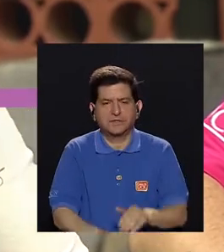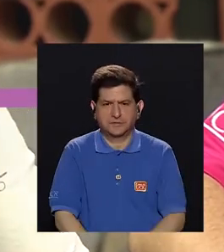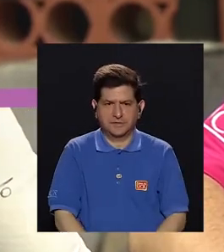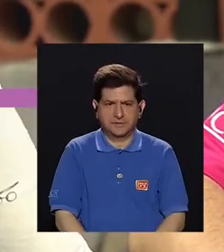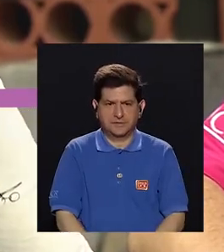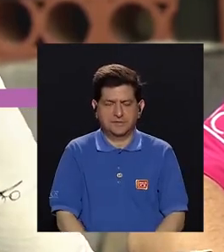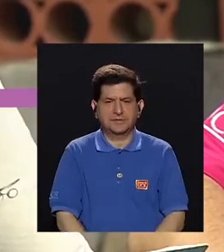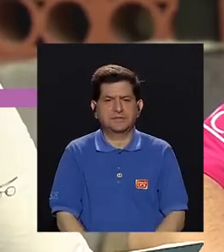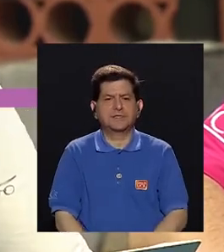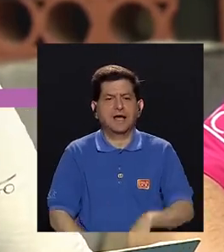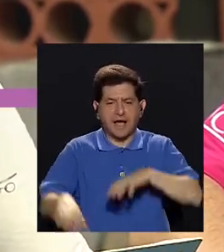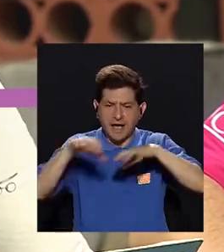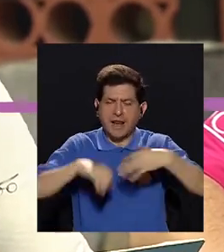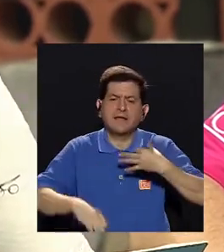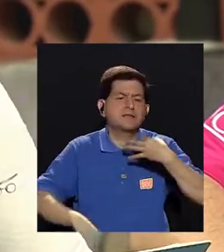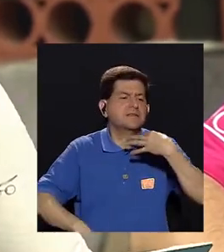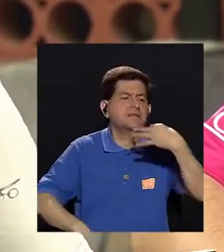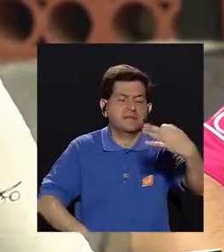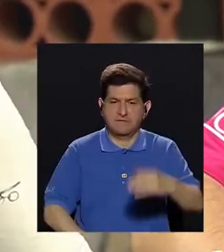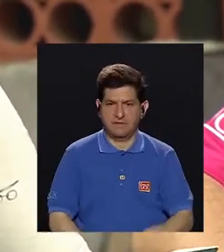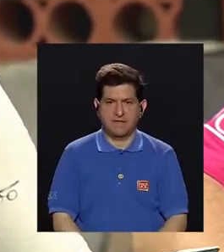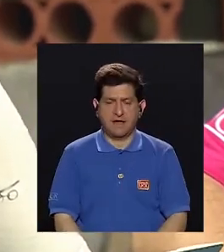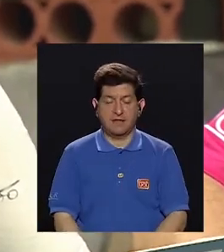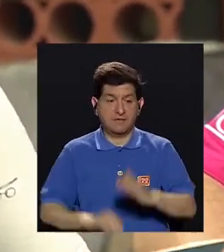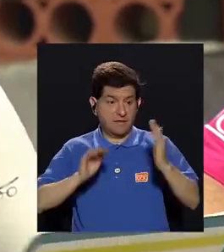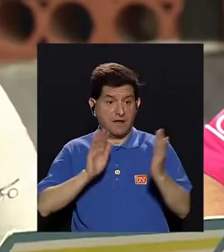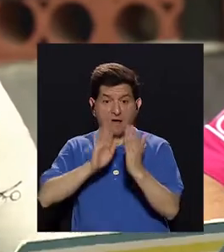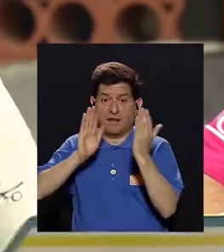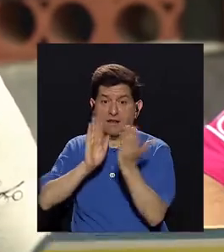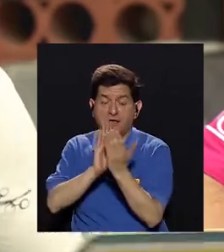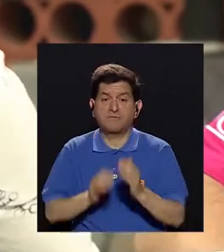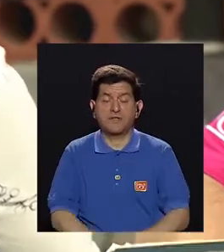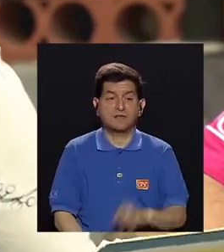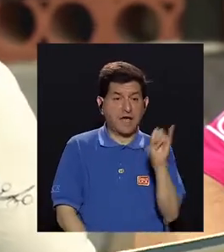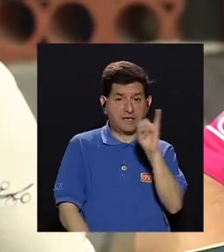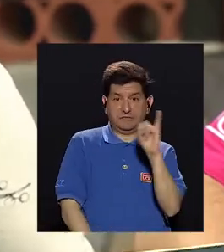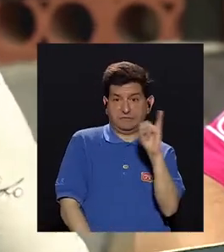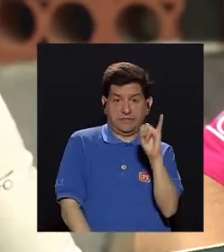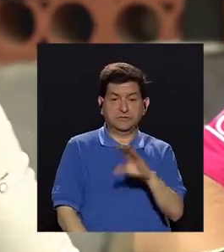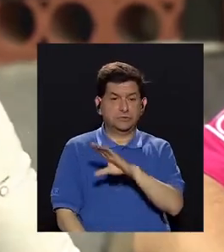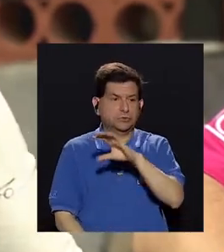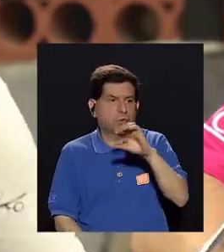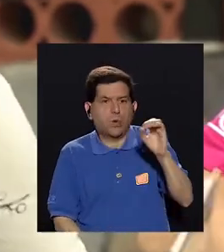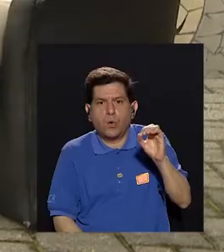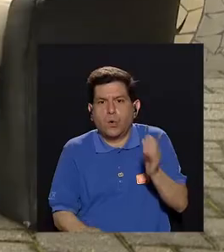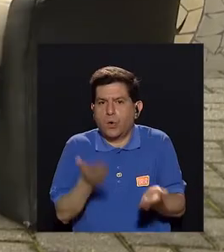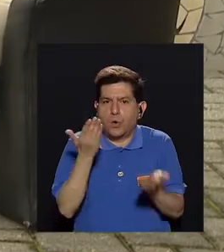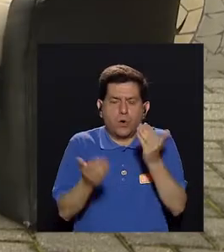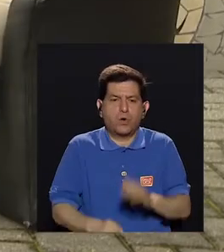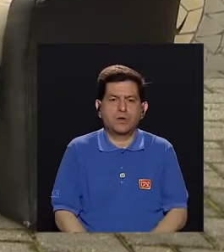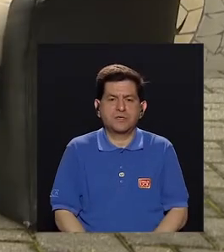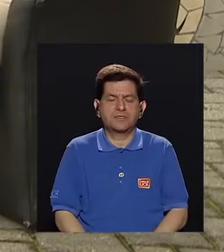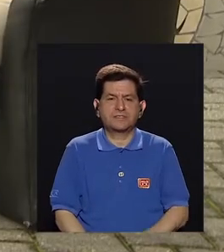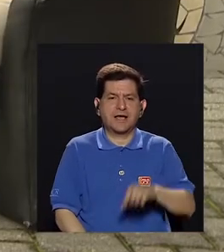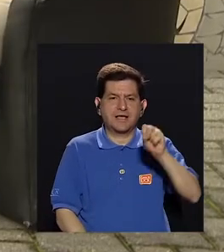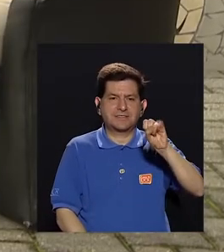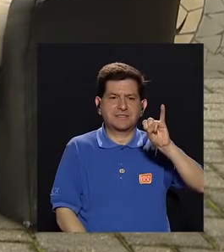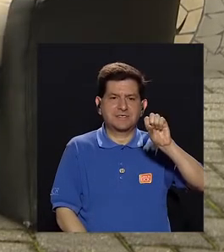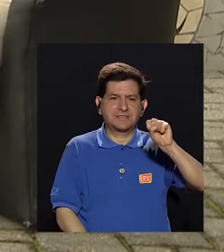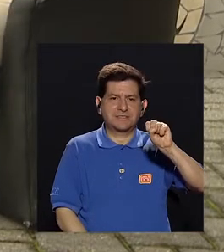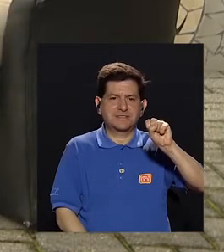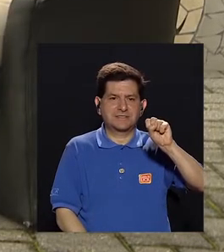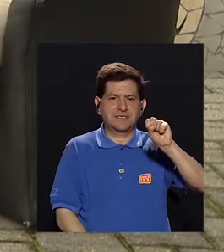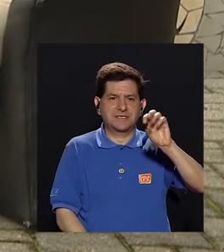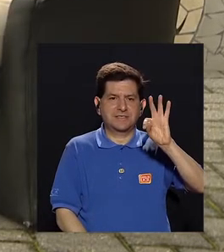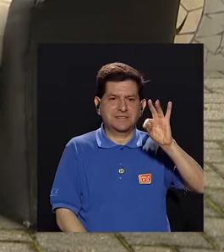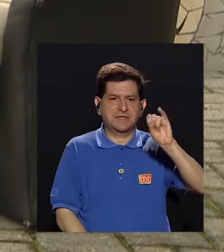una infección o a una cistitis, o lo más, digamos, como lo más común que uno tiene